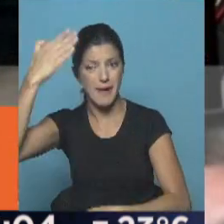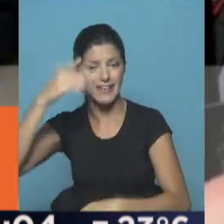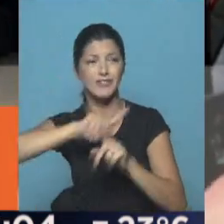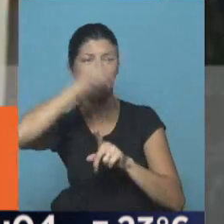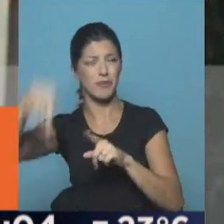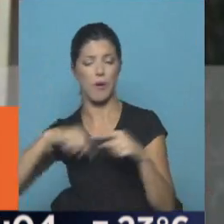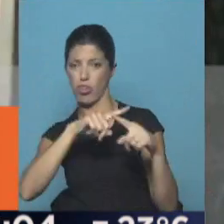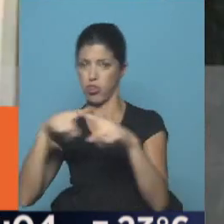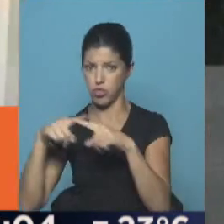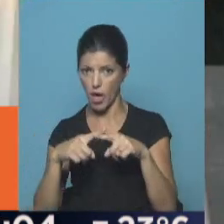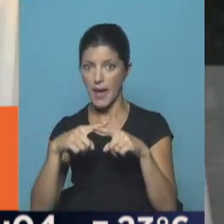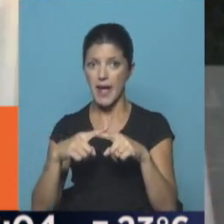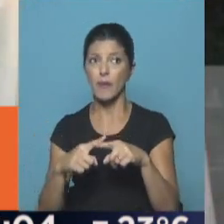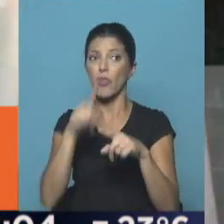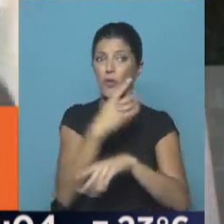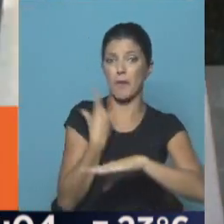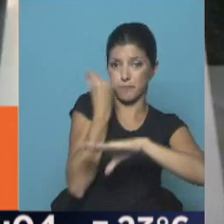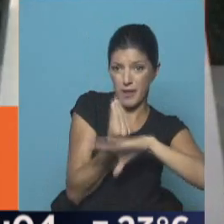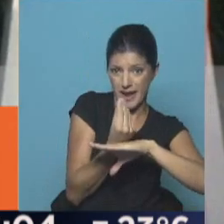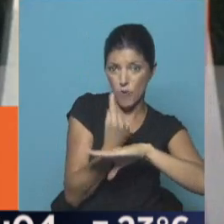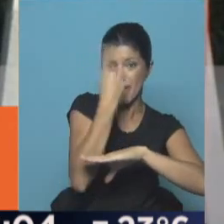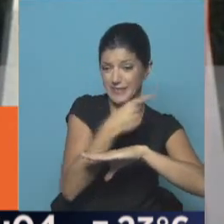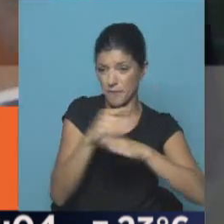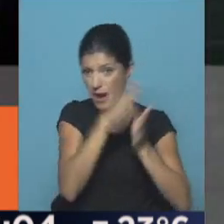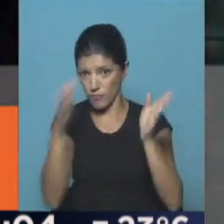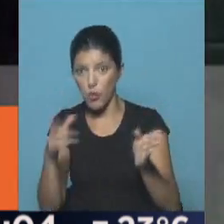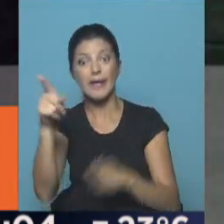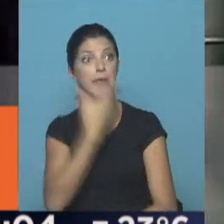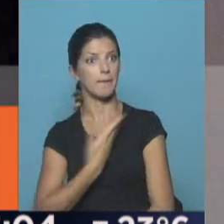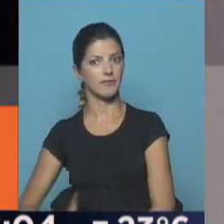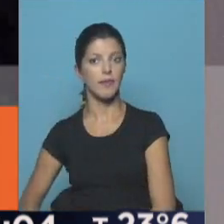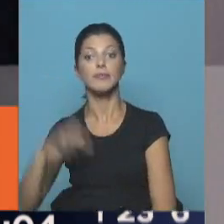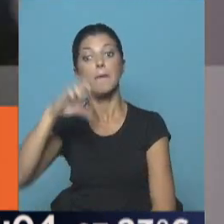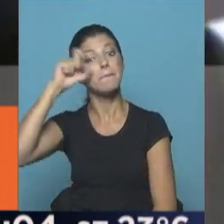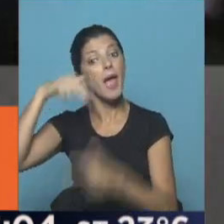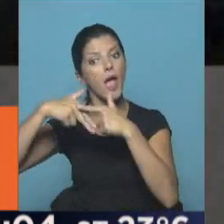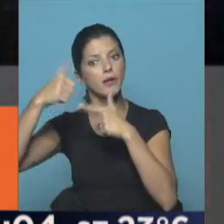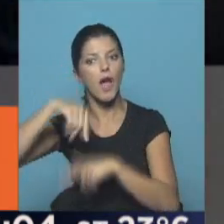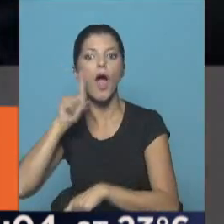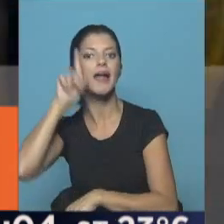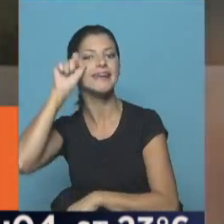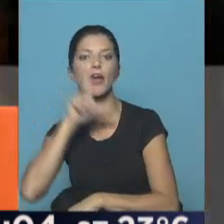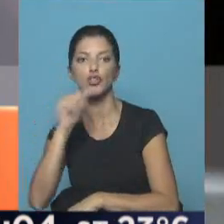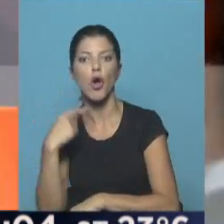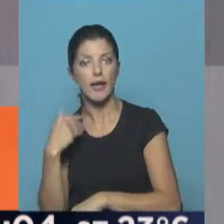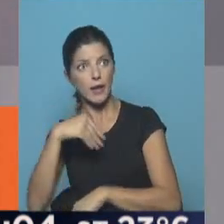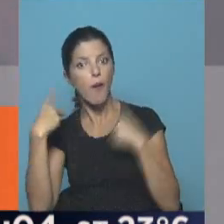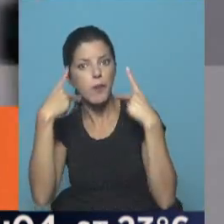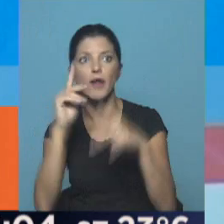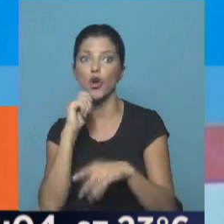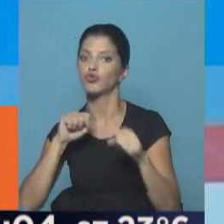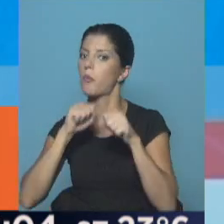diplomática durante la primera semana de su presidencia y llevó al mandatario mexicano Enrique Peña Nieto a suspender una visita a Estados